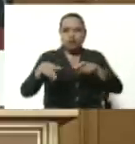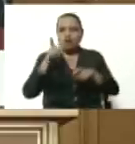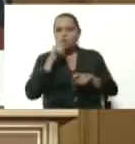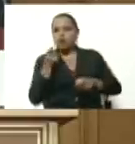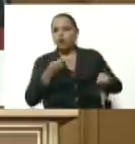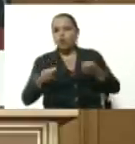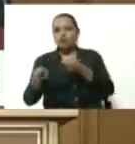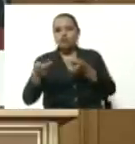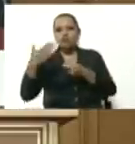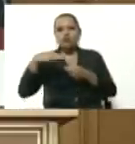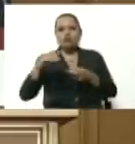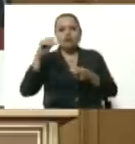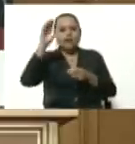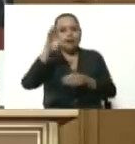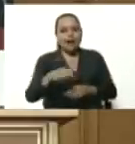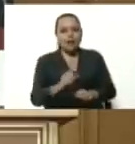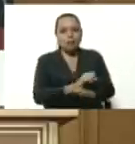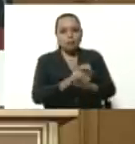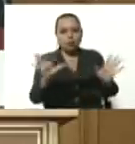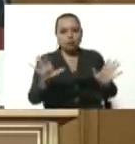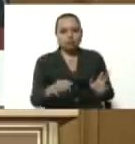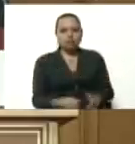la zona en que caen.